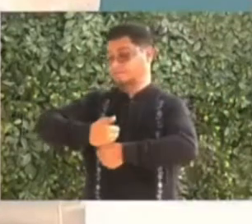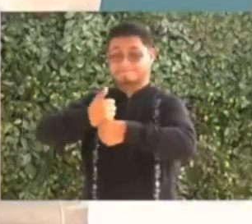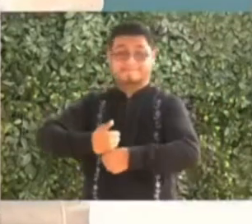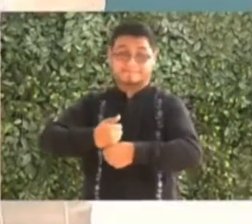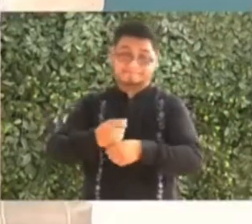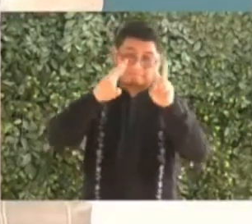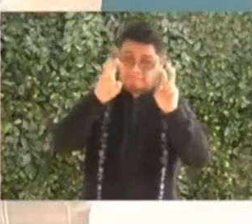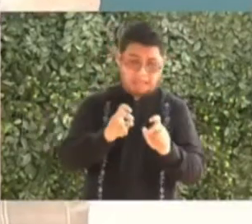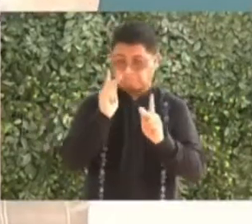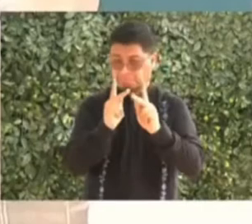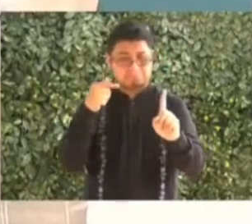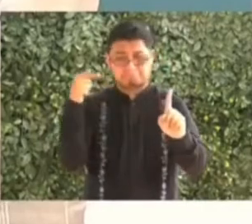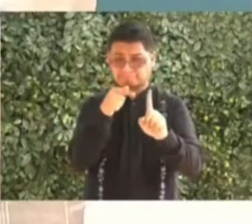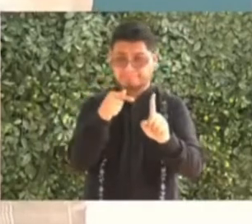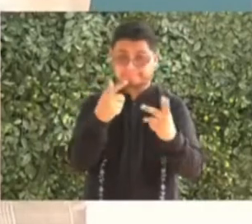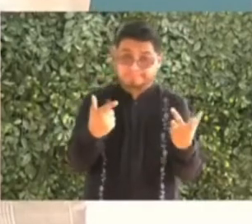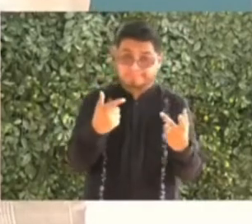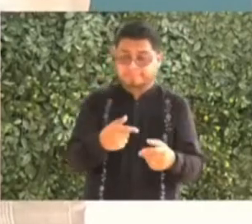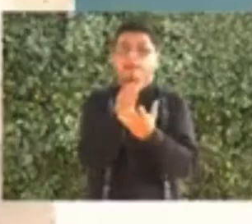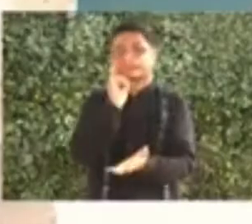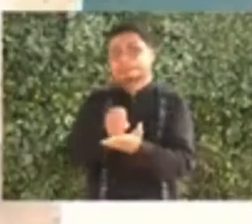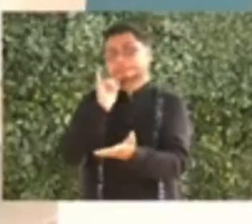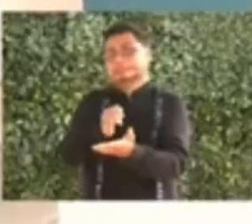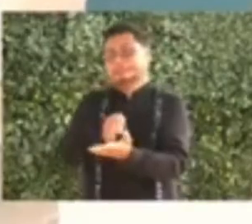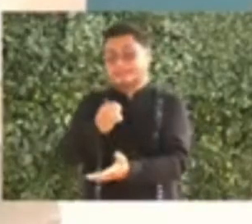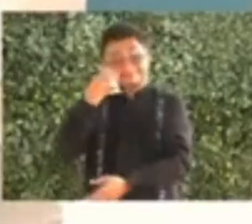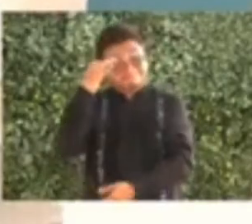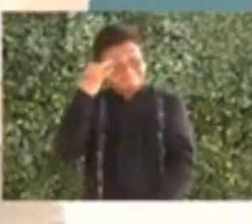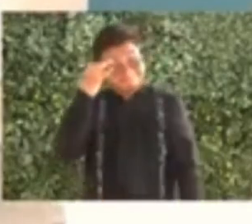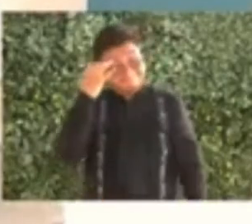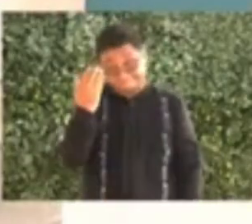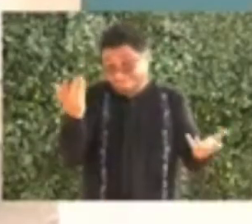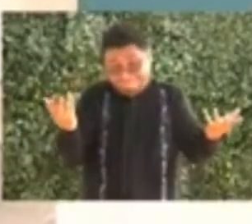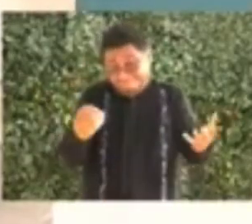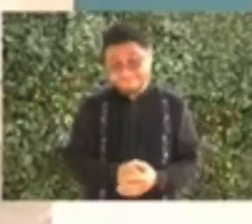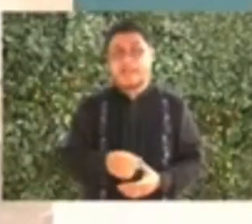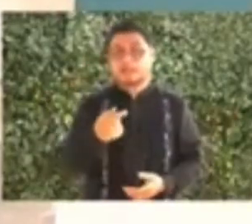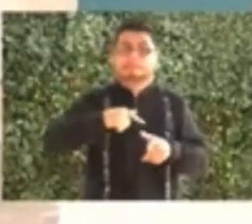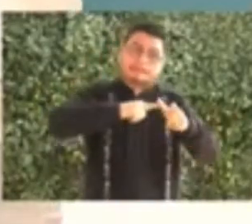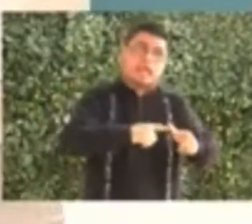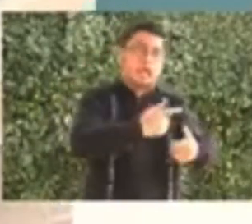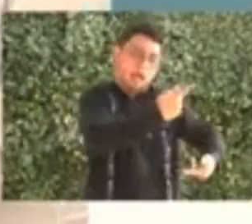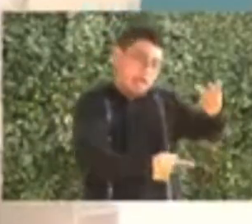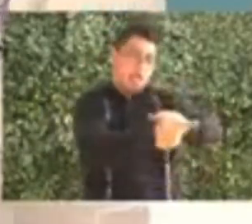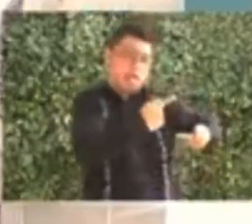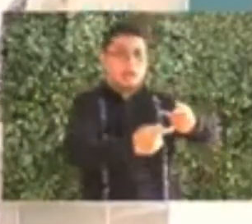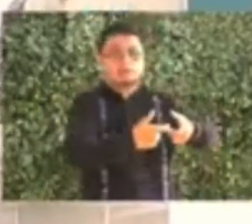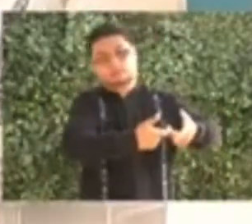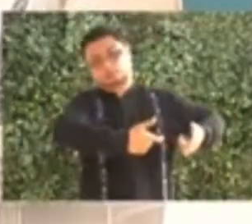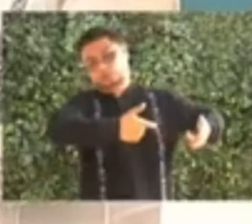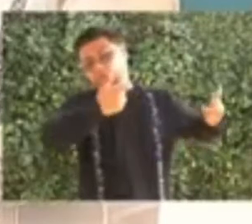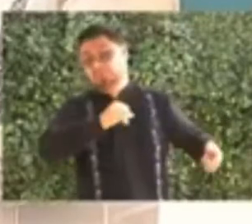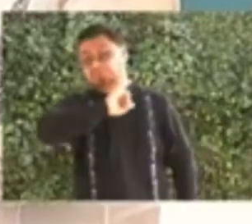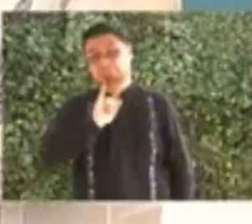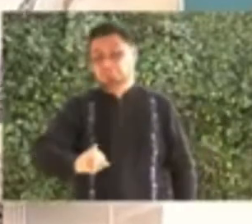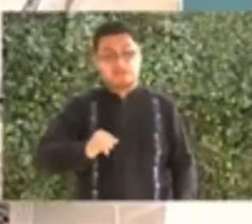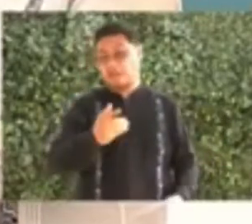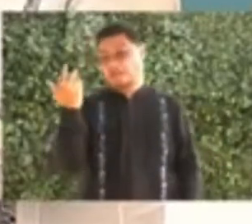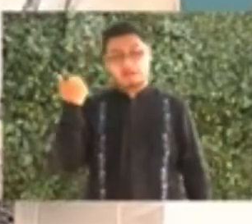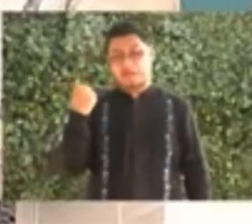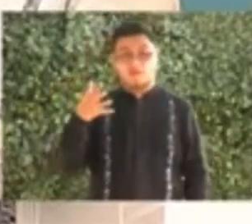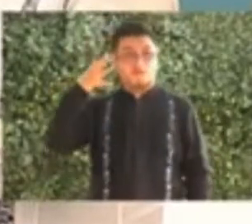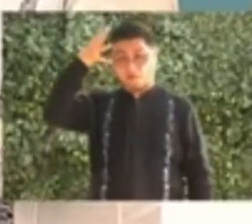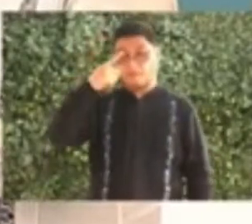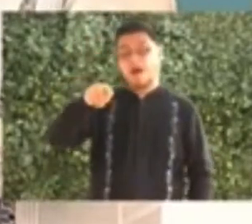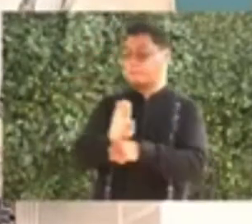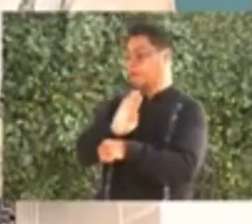de aumentar la deuda. Si seguimos incrementando la deuda, pues no vamos a poder liberar presupuesto para el